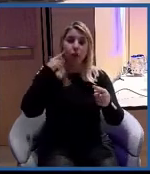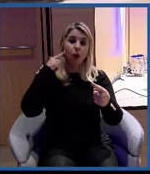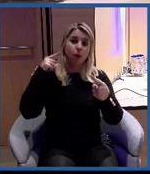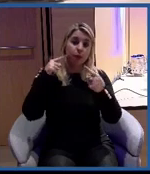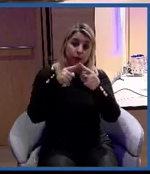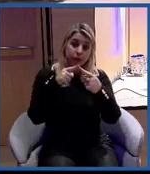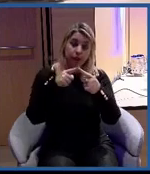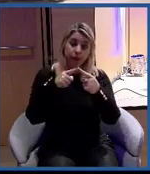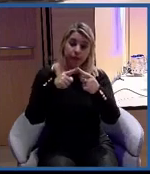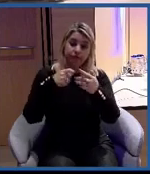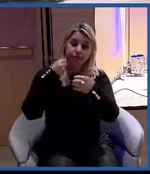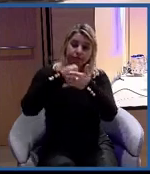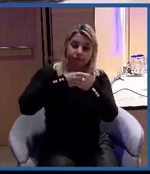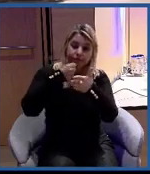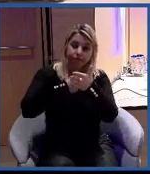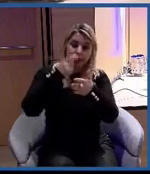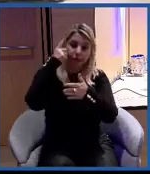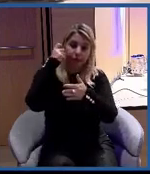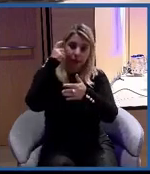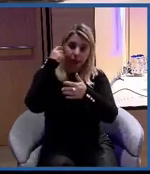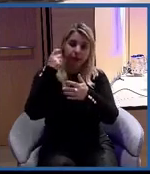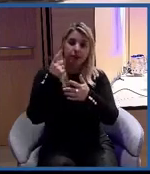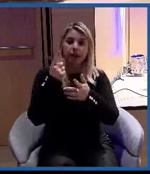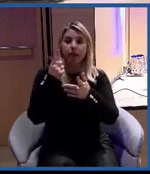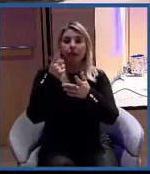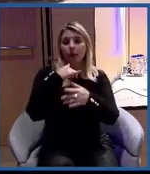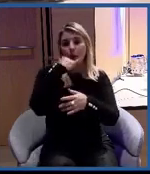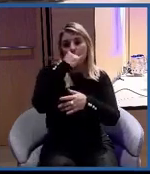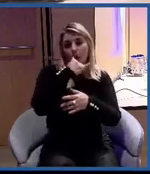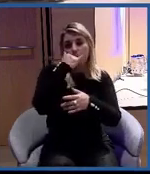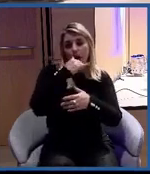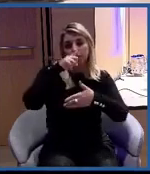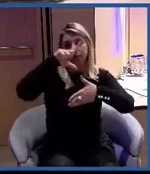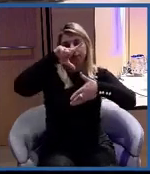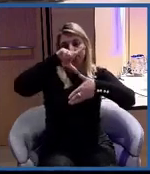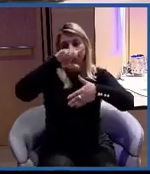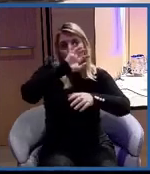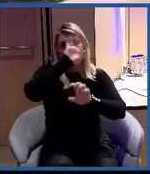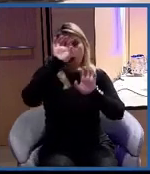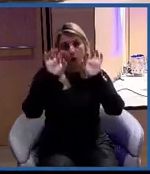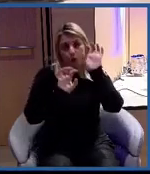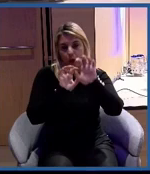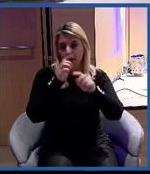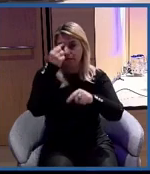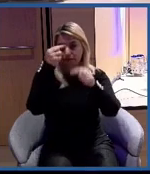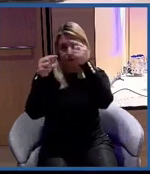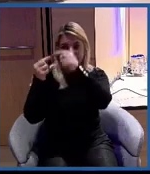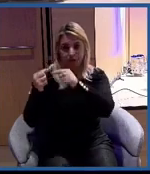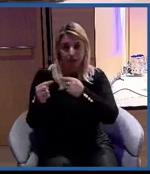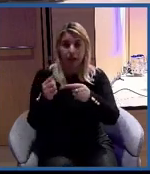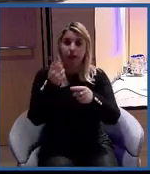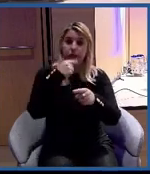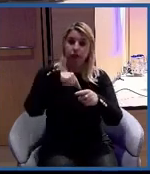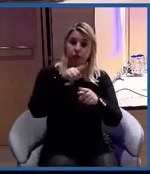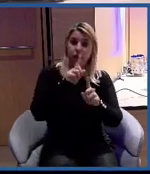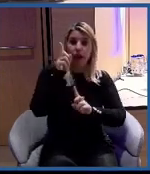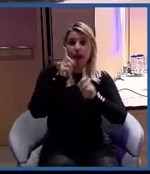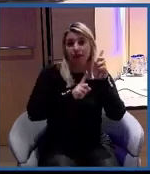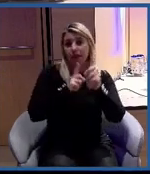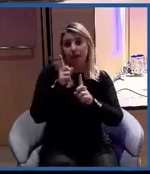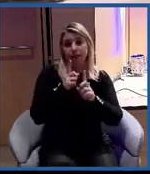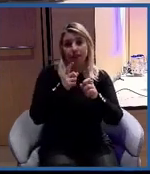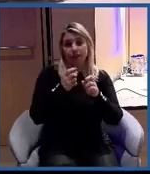experiencia anim y replicable en cualquier lugar de América Latina donde nuestras voces a veces son